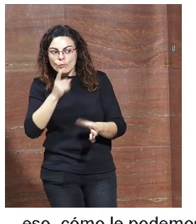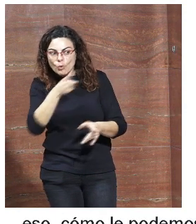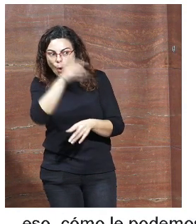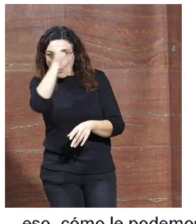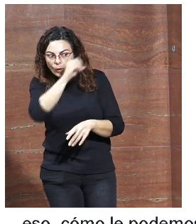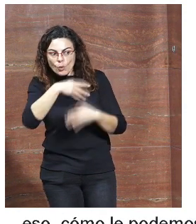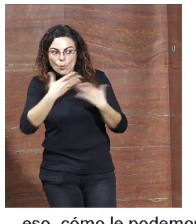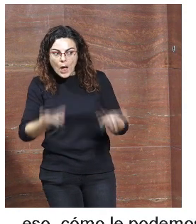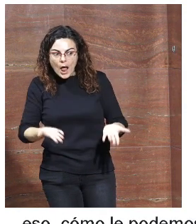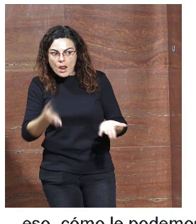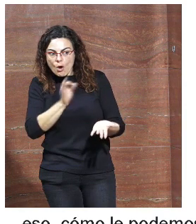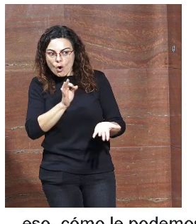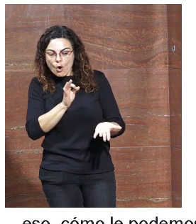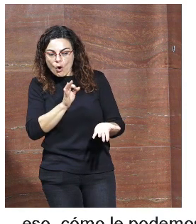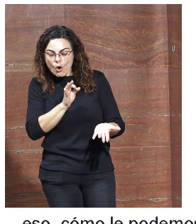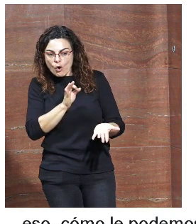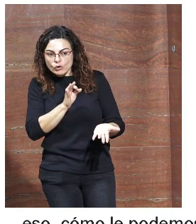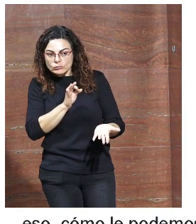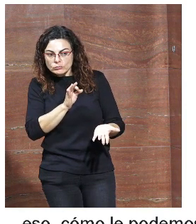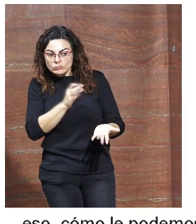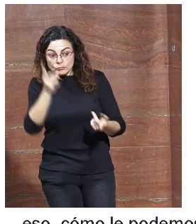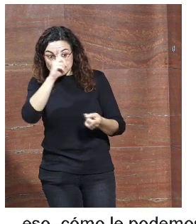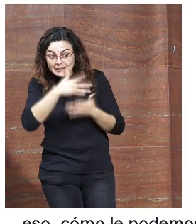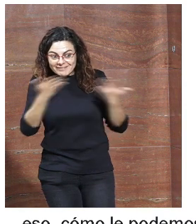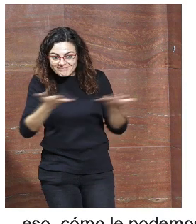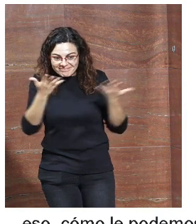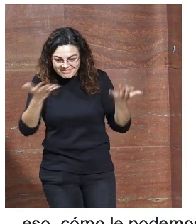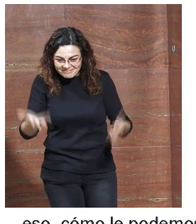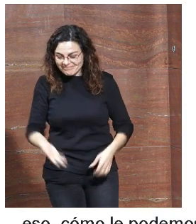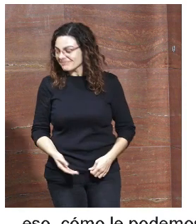o cuál es su percepción. No sé si me he ido por las ramas, pero...